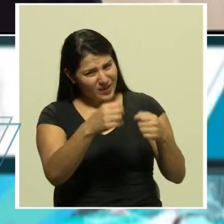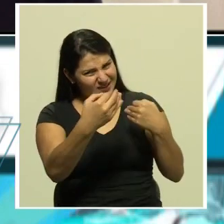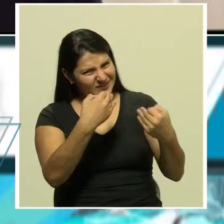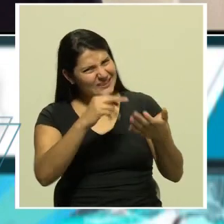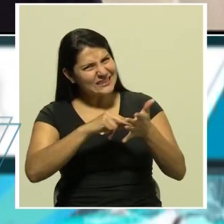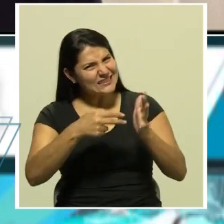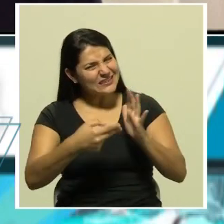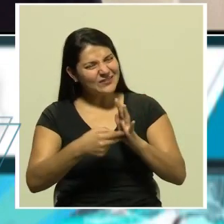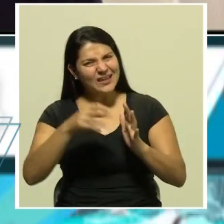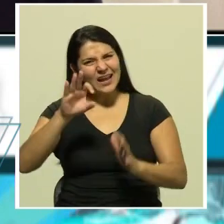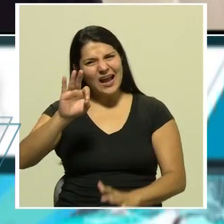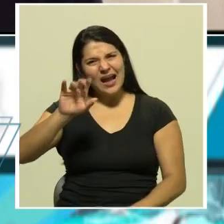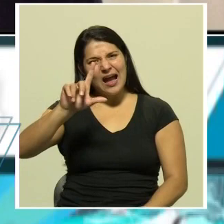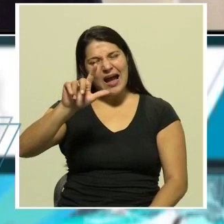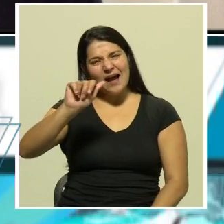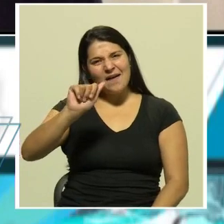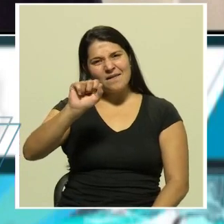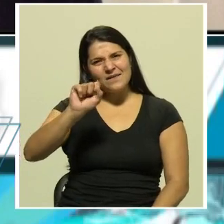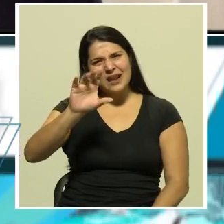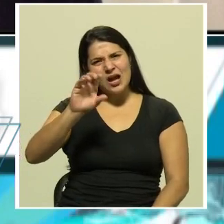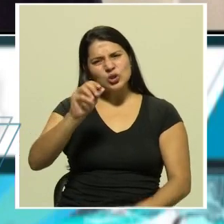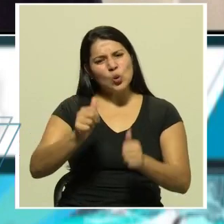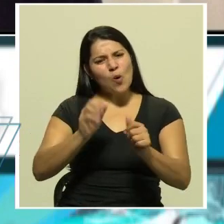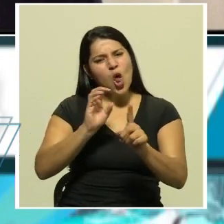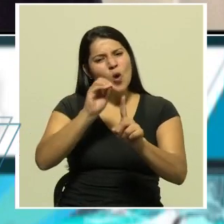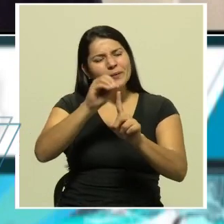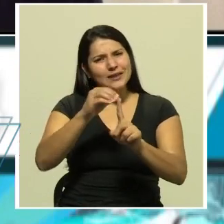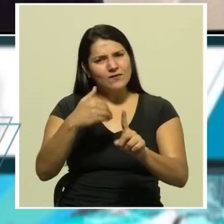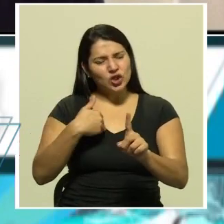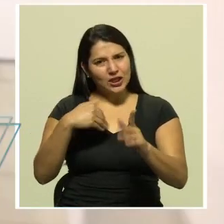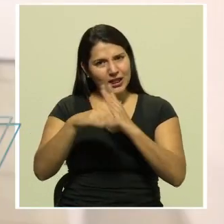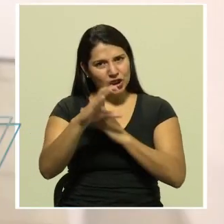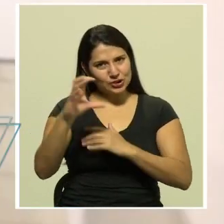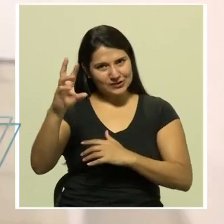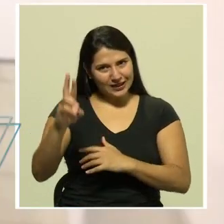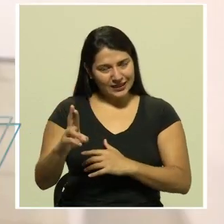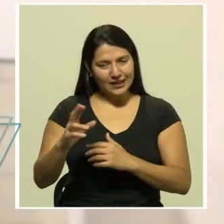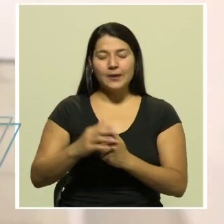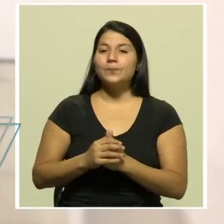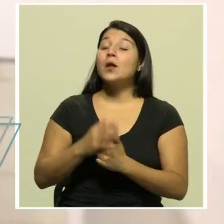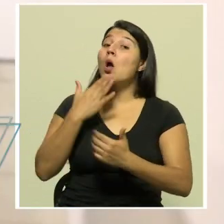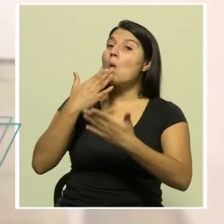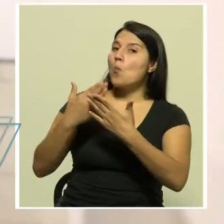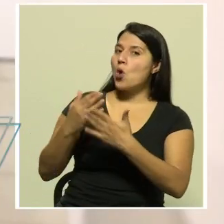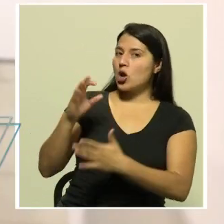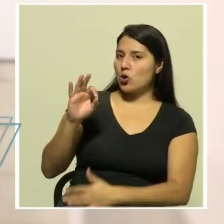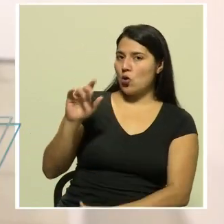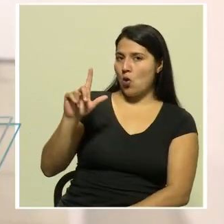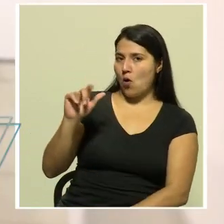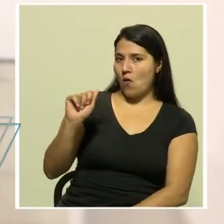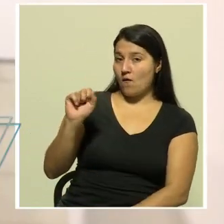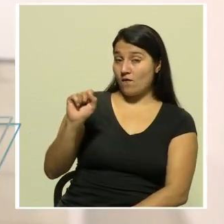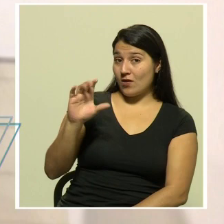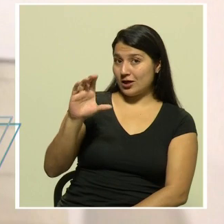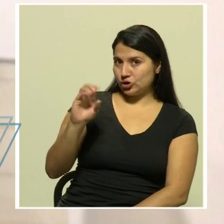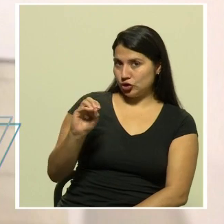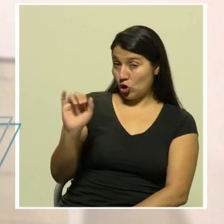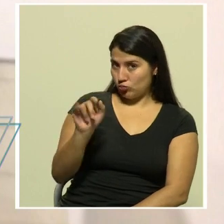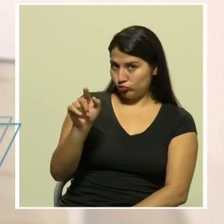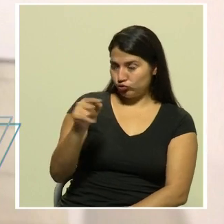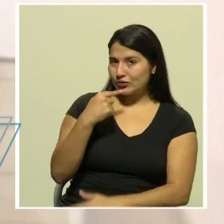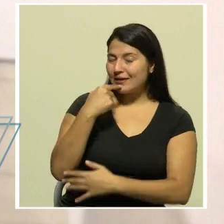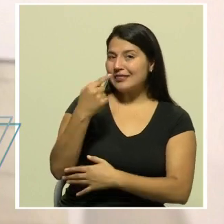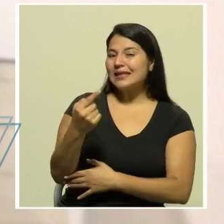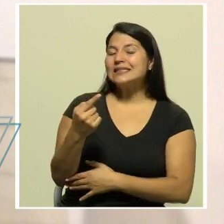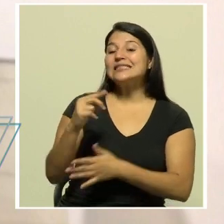Flaxo, cuál es el proyecto de Flaxo en Costa Rica. Bueno, Flaxo, como usted muy bien ha mencionado, es